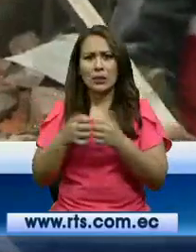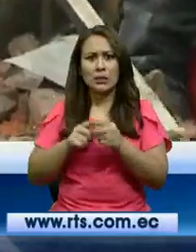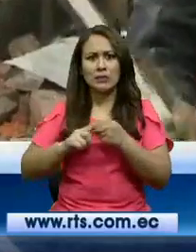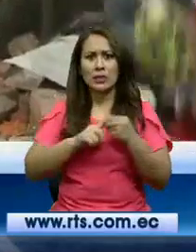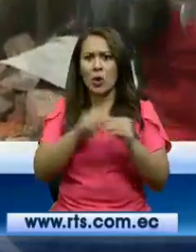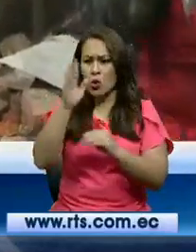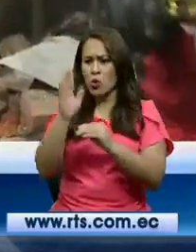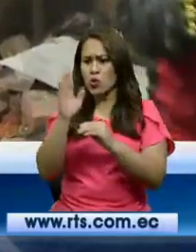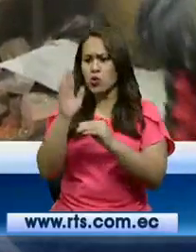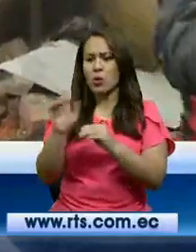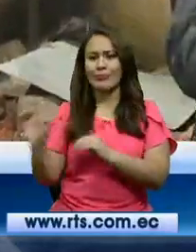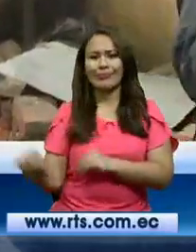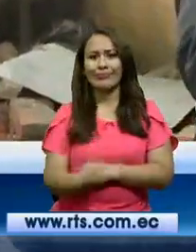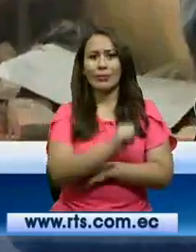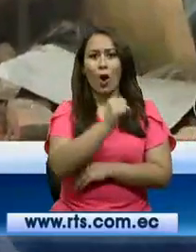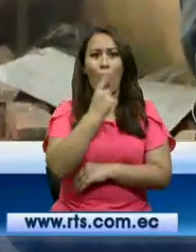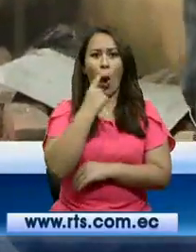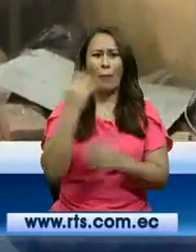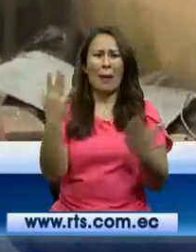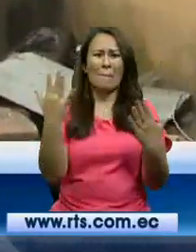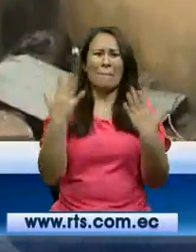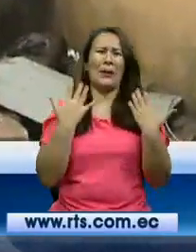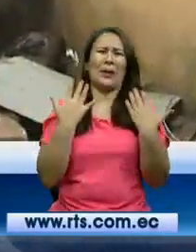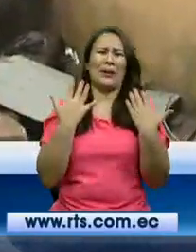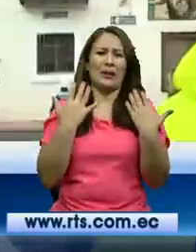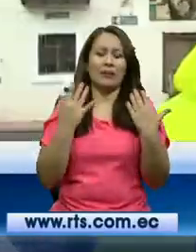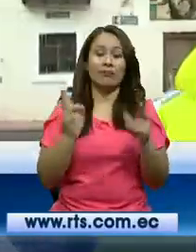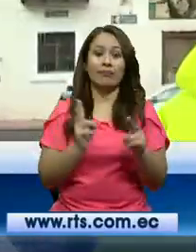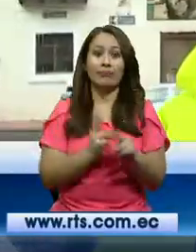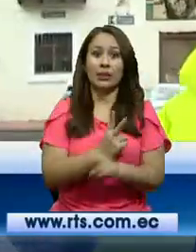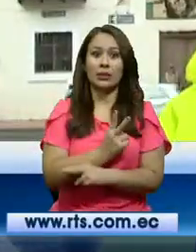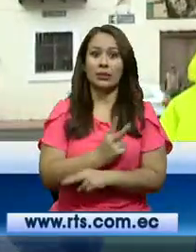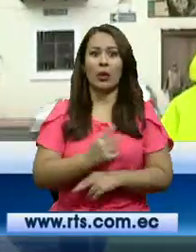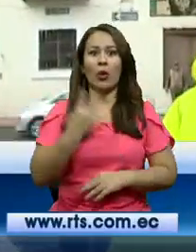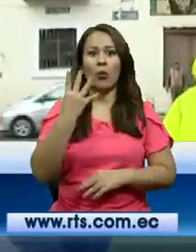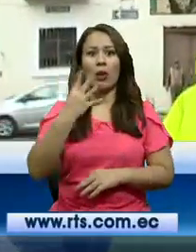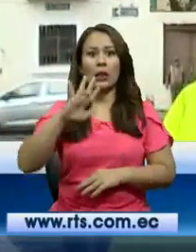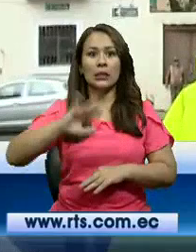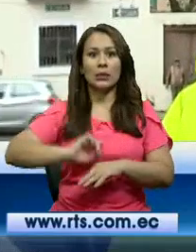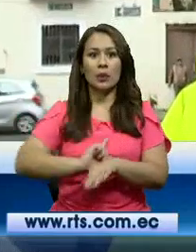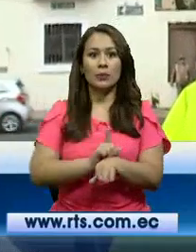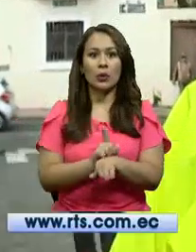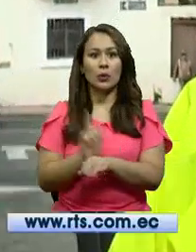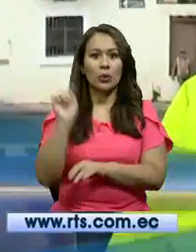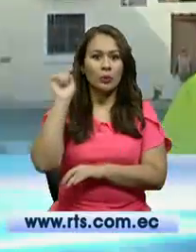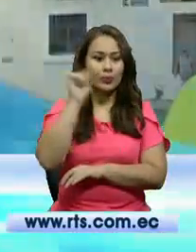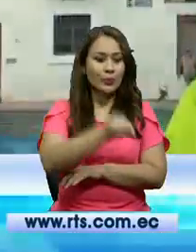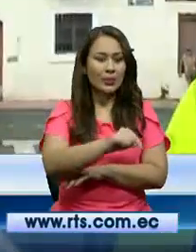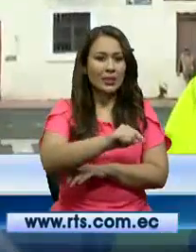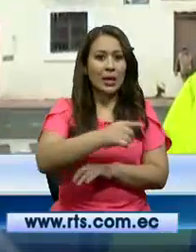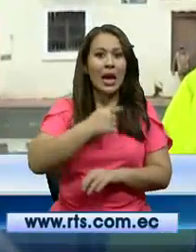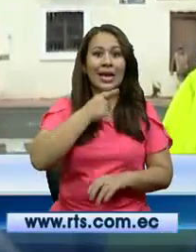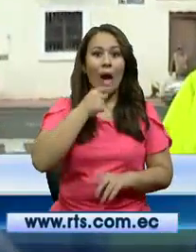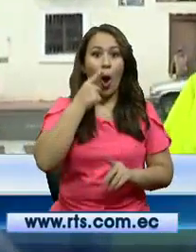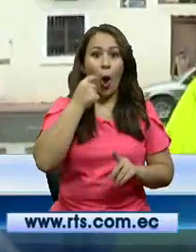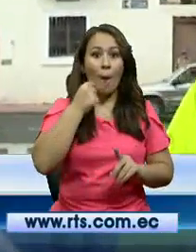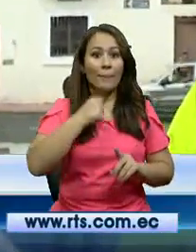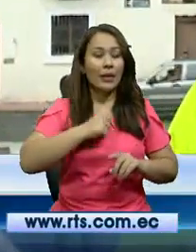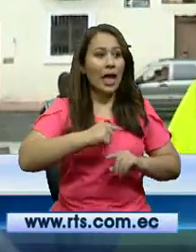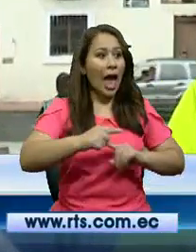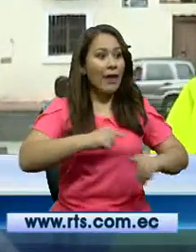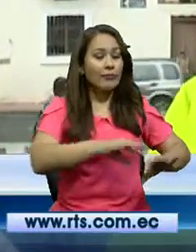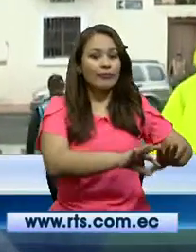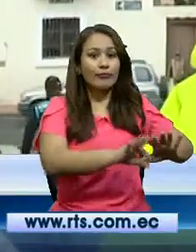lograron rescatar a un hombre que estaba bajo los escombros. Luego de 45 minutos se rescató al padre, al jefe del hogar, con vida,